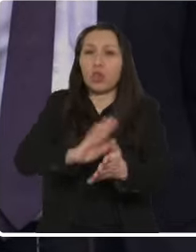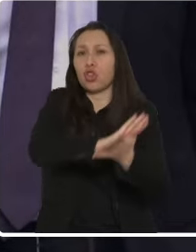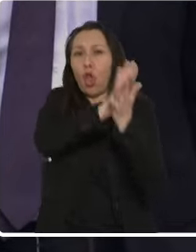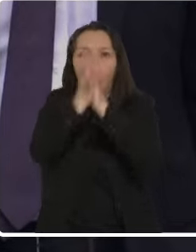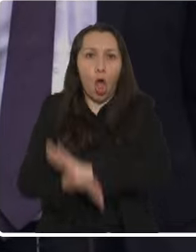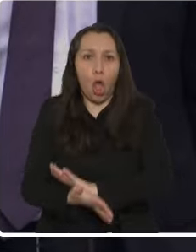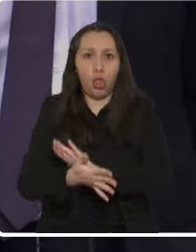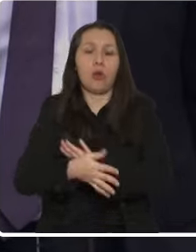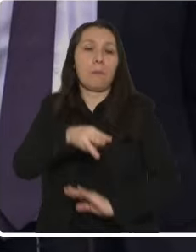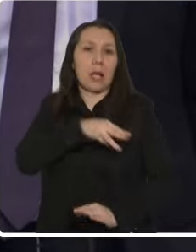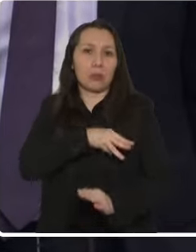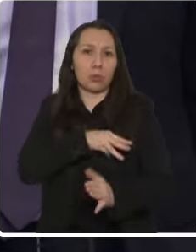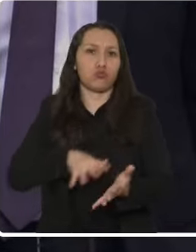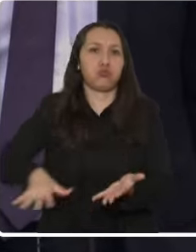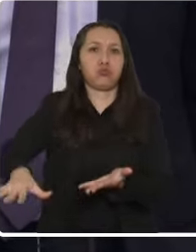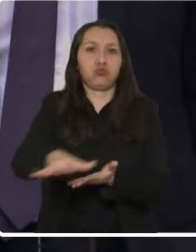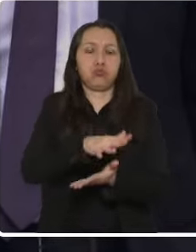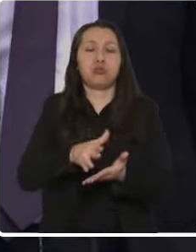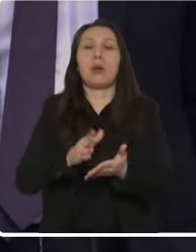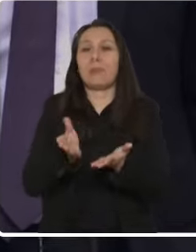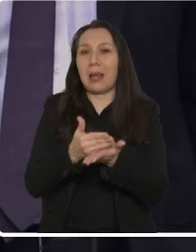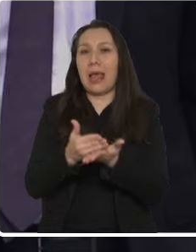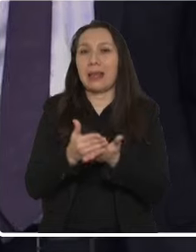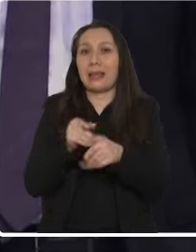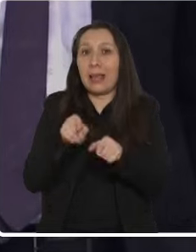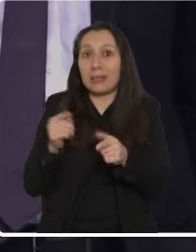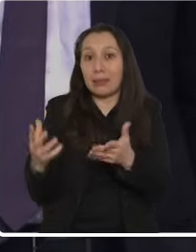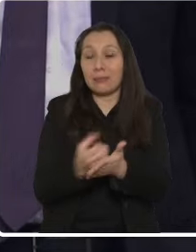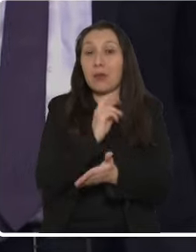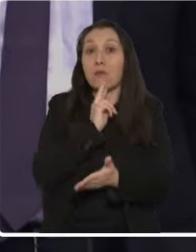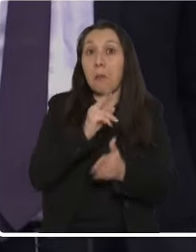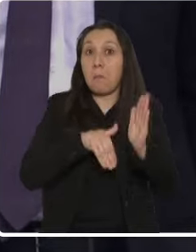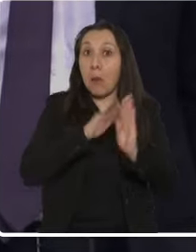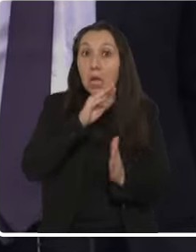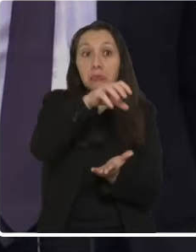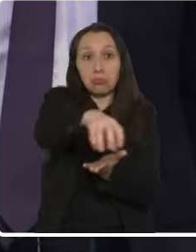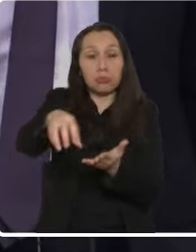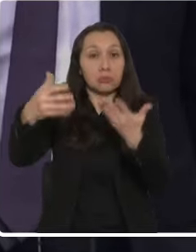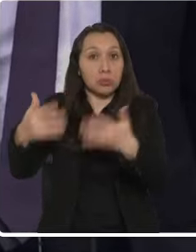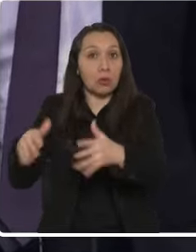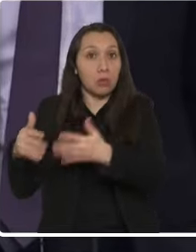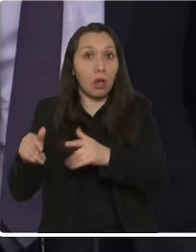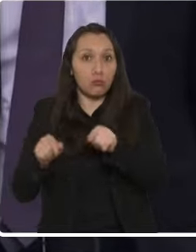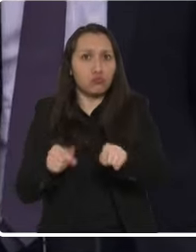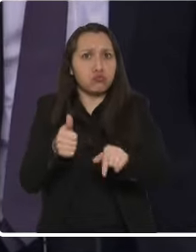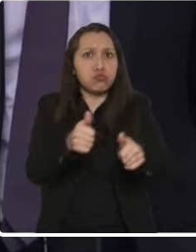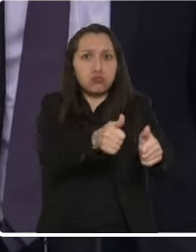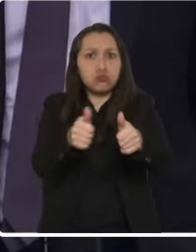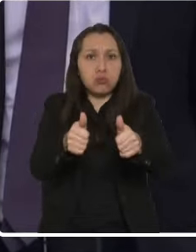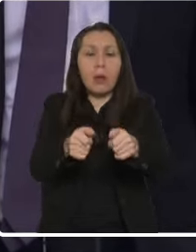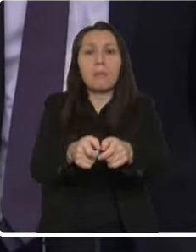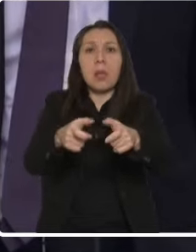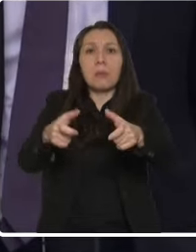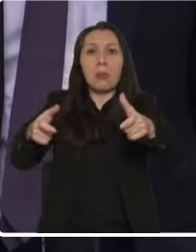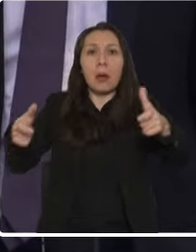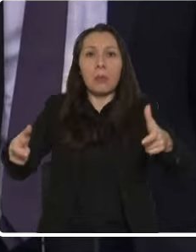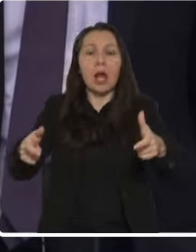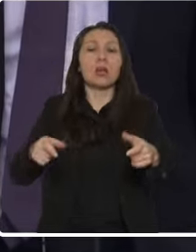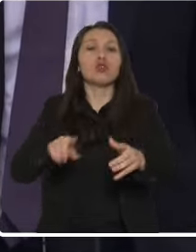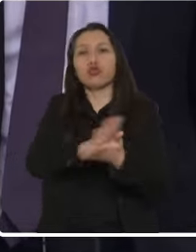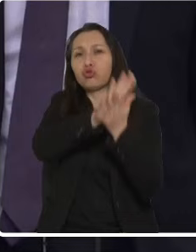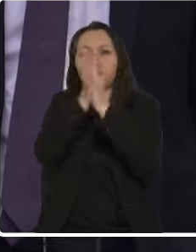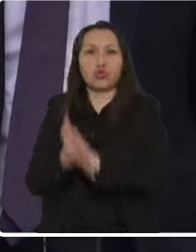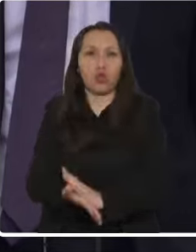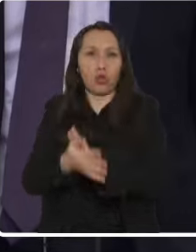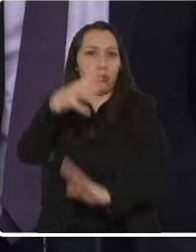en su conjunto. Y así esperamos que los resultados que hemos logrado en la mayoría de las comunas donde el plan ha estado se extiendan a la región en su conjunto